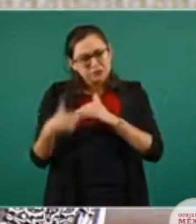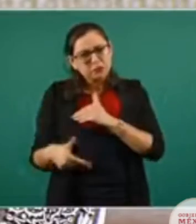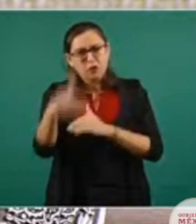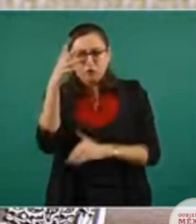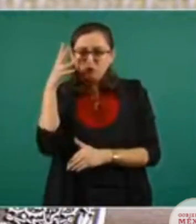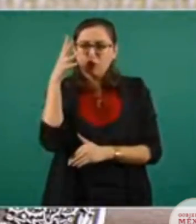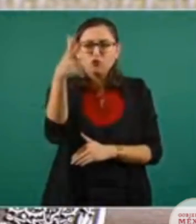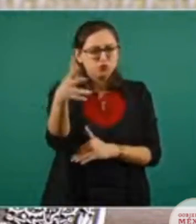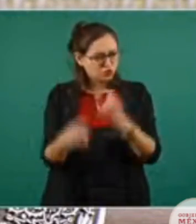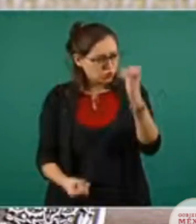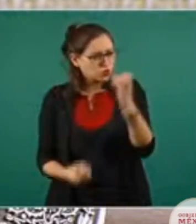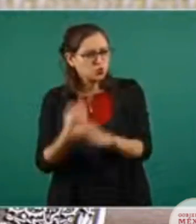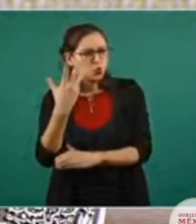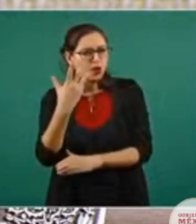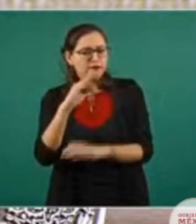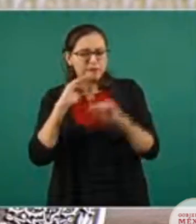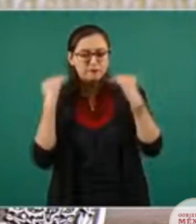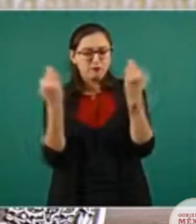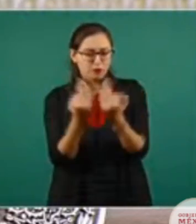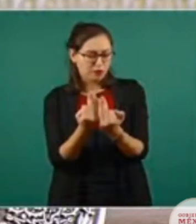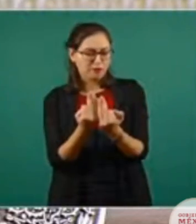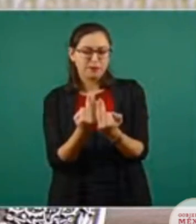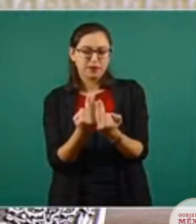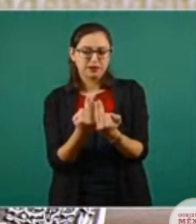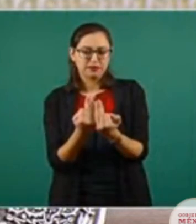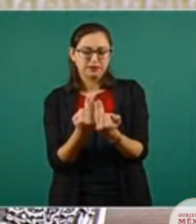no condenando solo